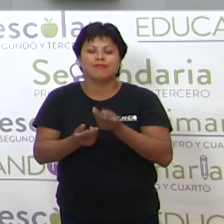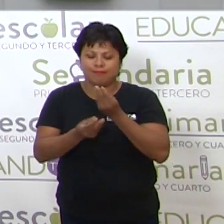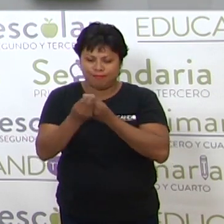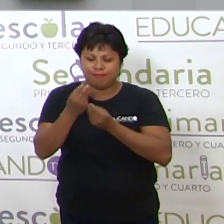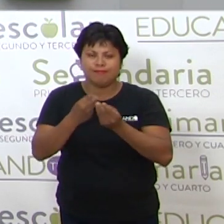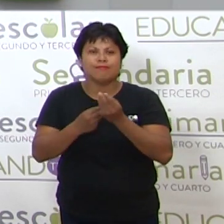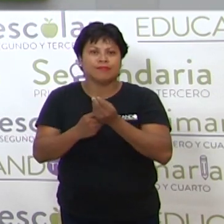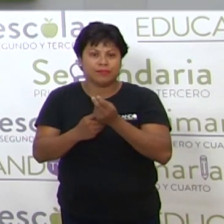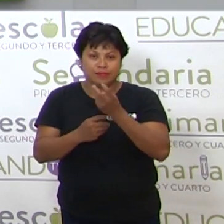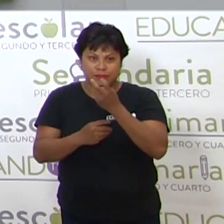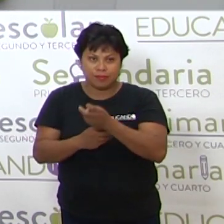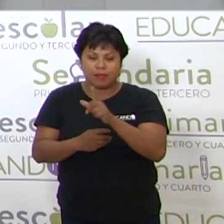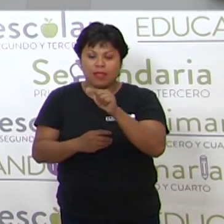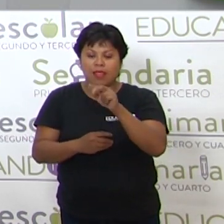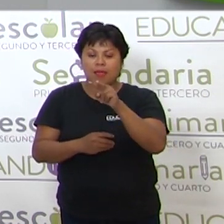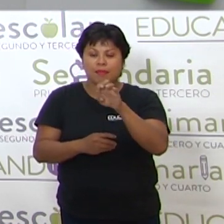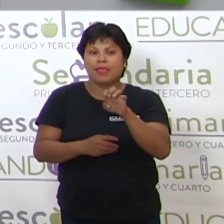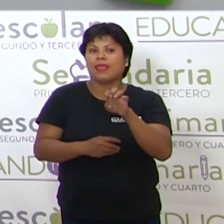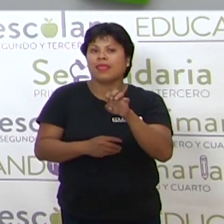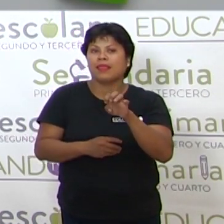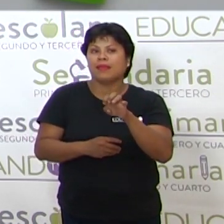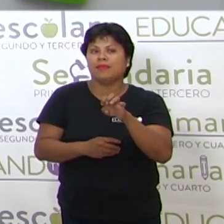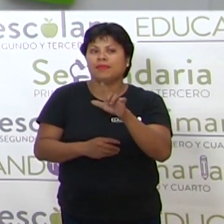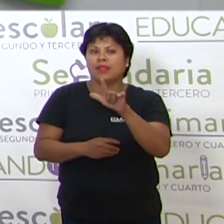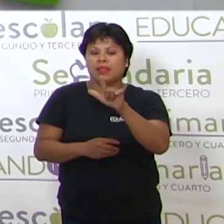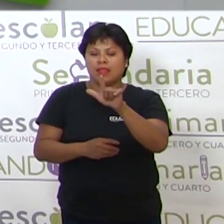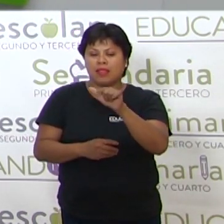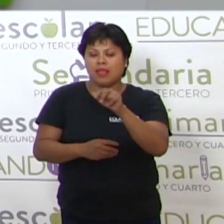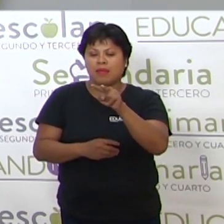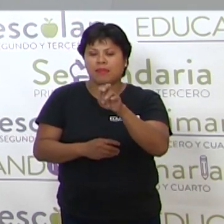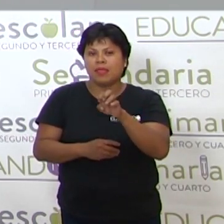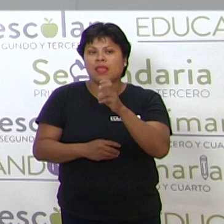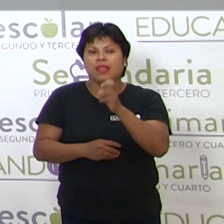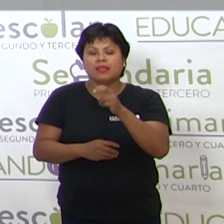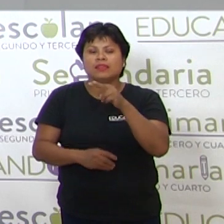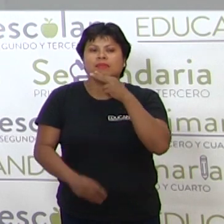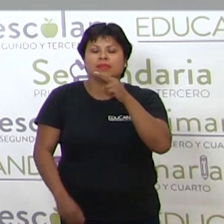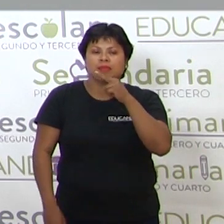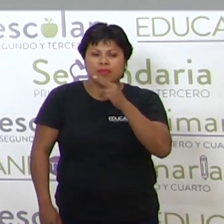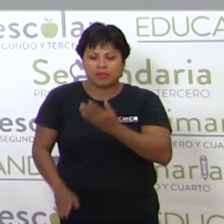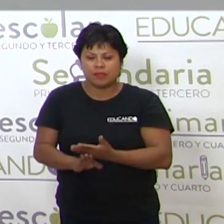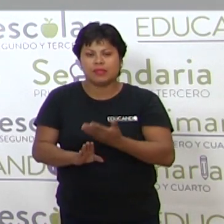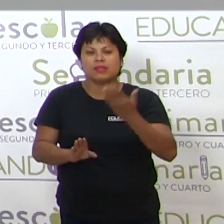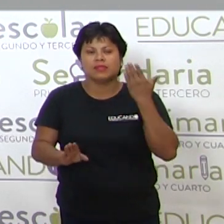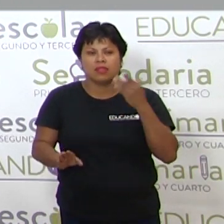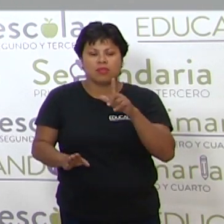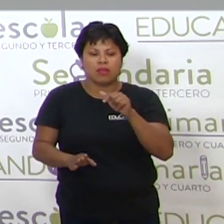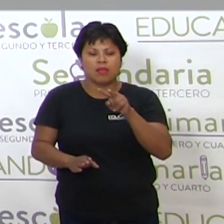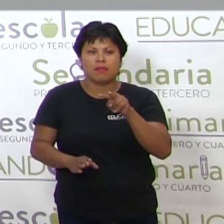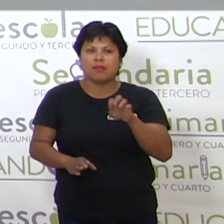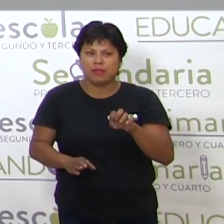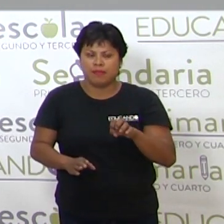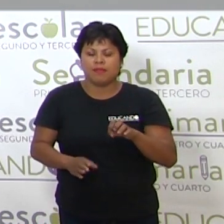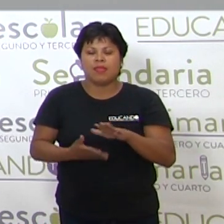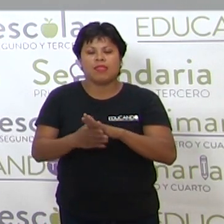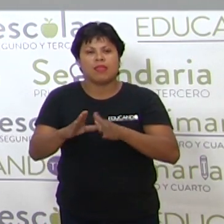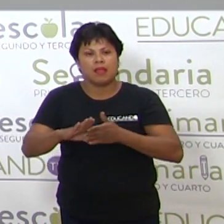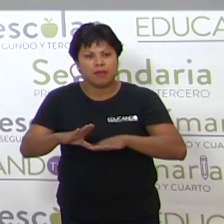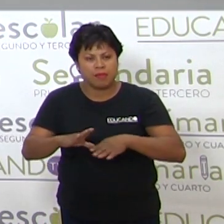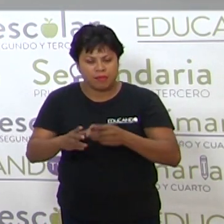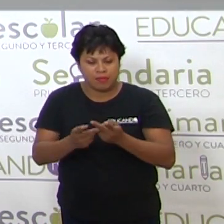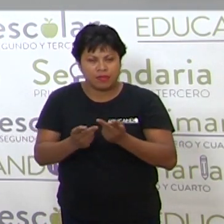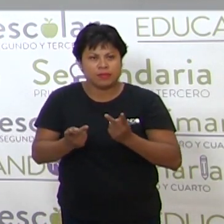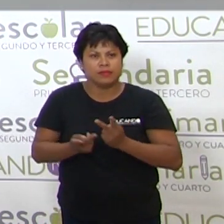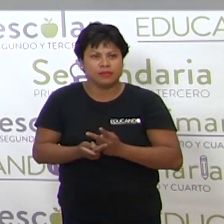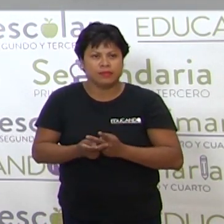y aquí dice la ve la ve ese es el verbo la vez de lavar atrás